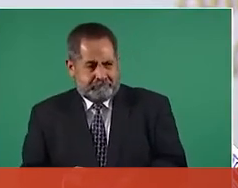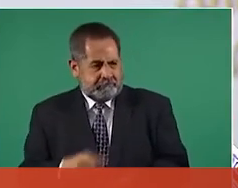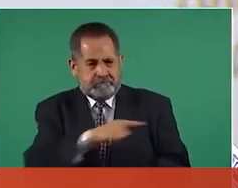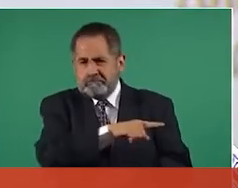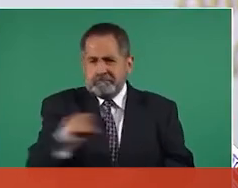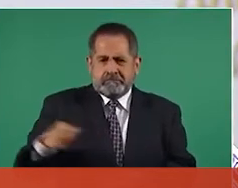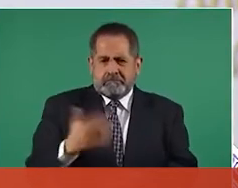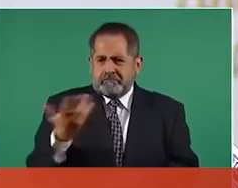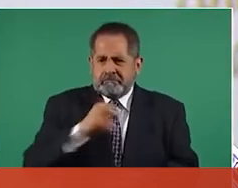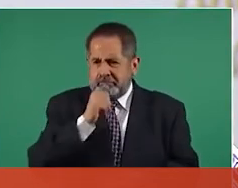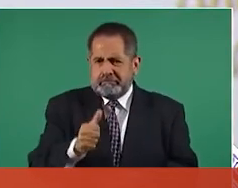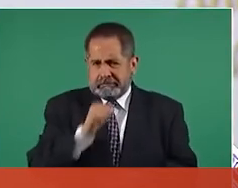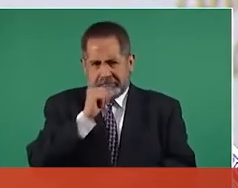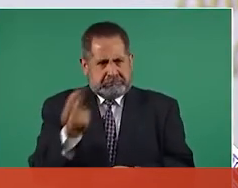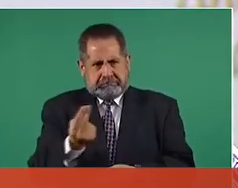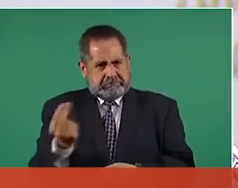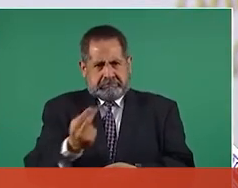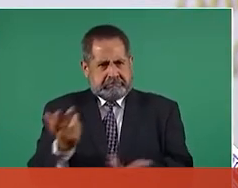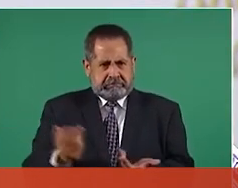improductivos, innecesarios,